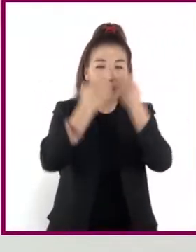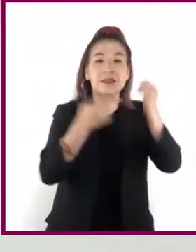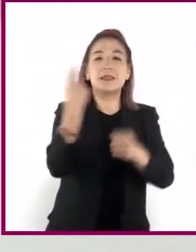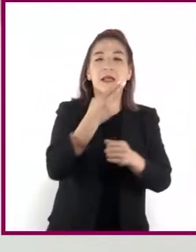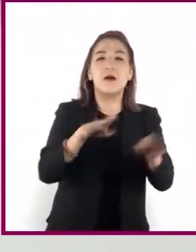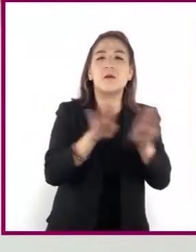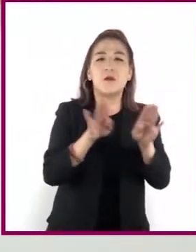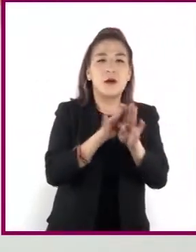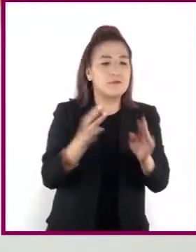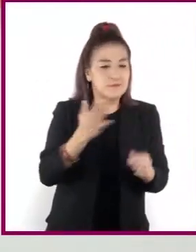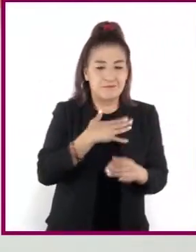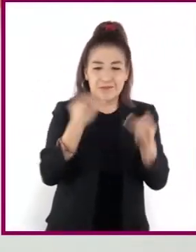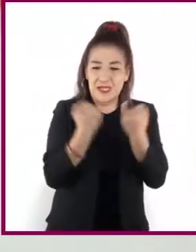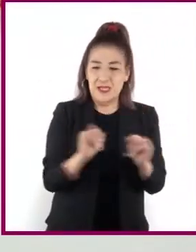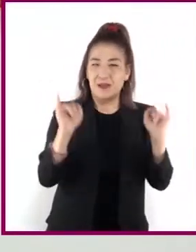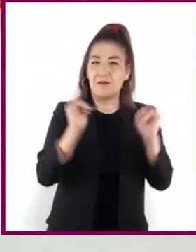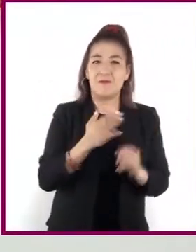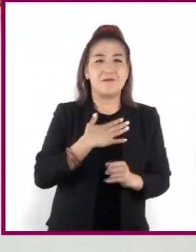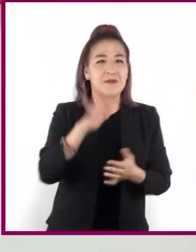manera individual.